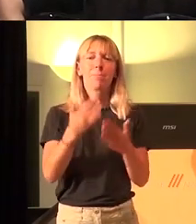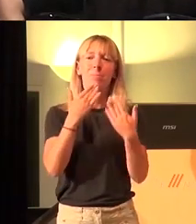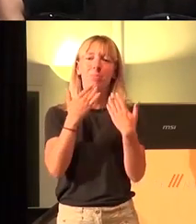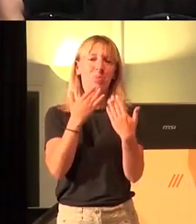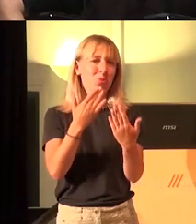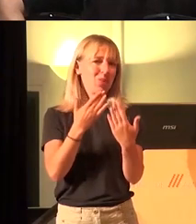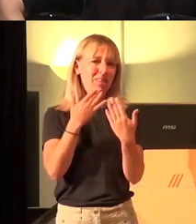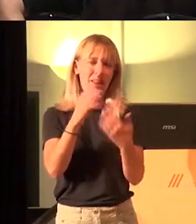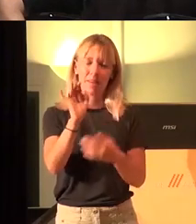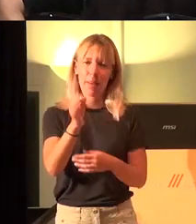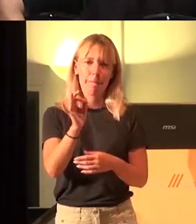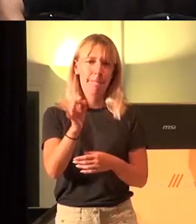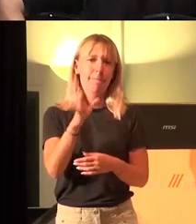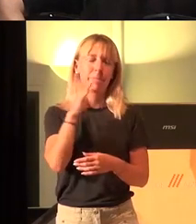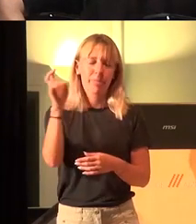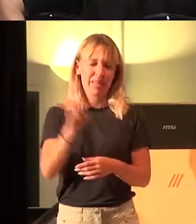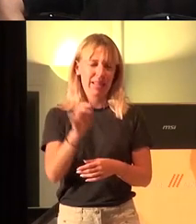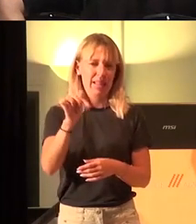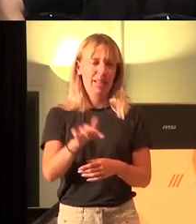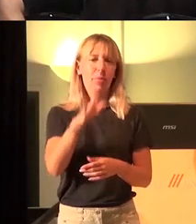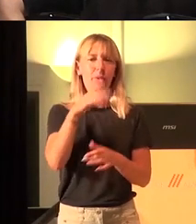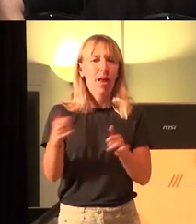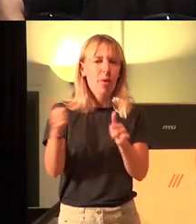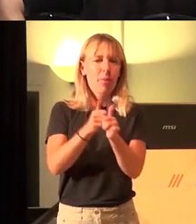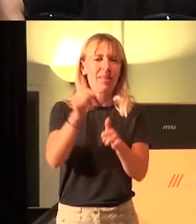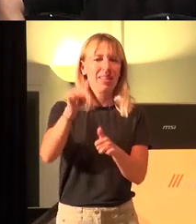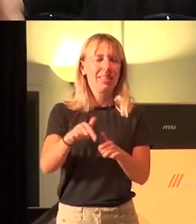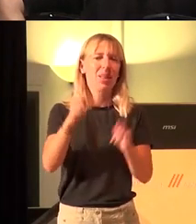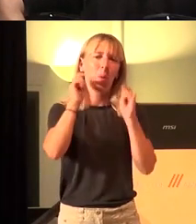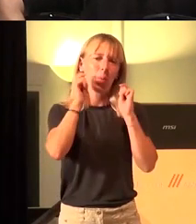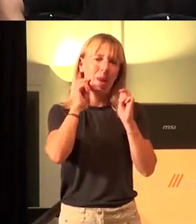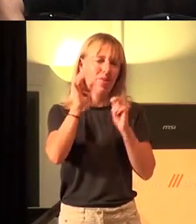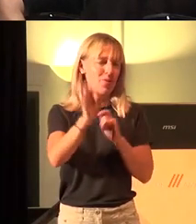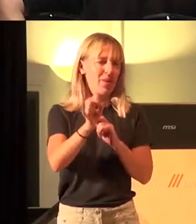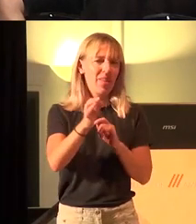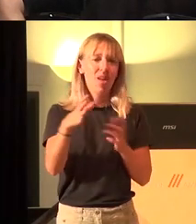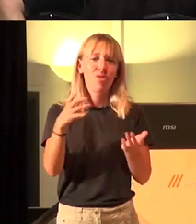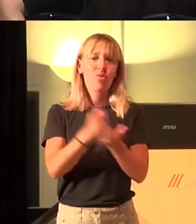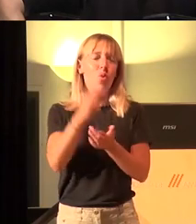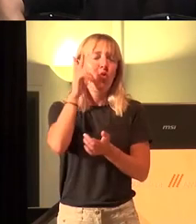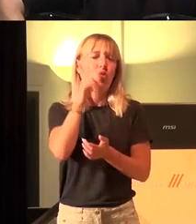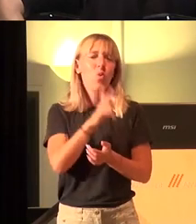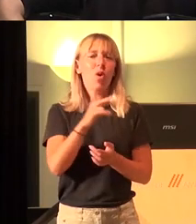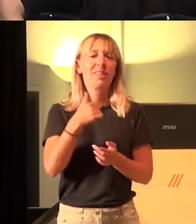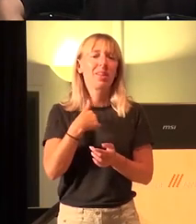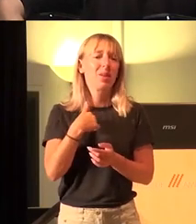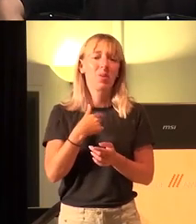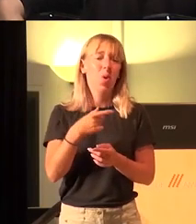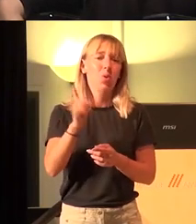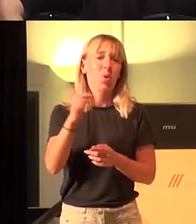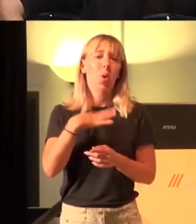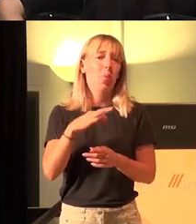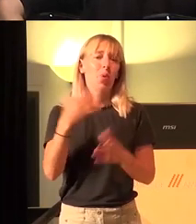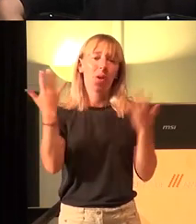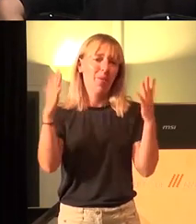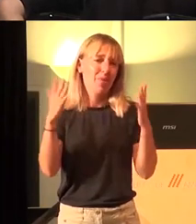Muchísimas gracias, de verdad, por estar aquí, por acompañarnos en este cumpleaños. De verdad, ha sido todo un lujo, así que yo lo único que puedo hacer es